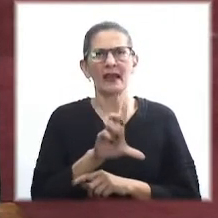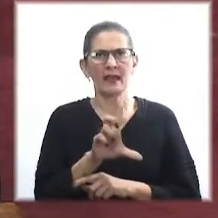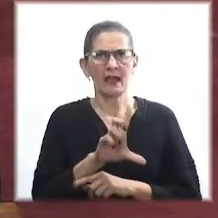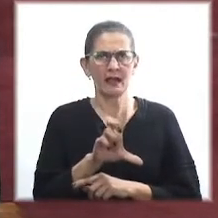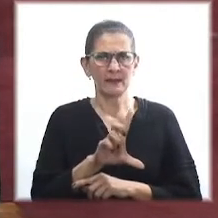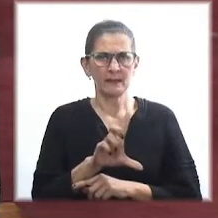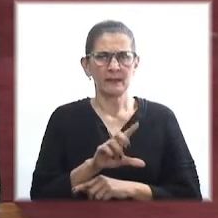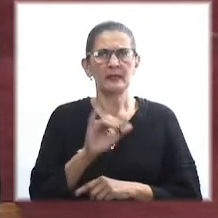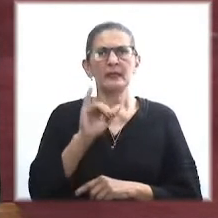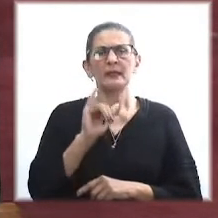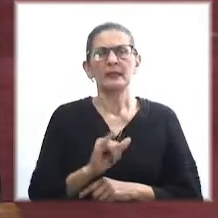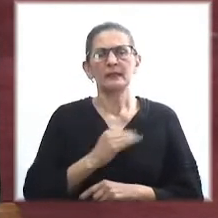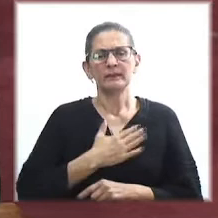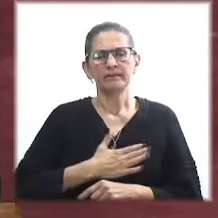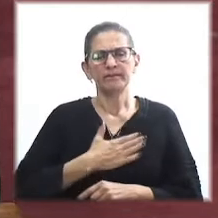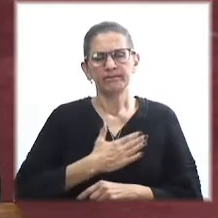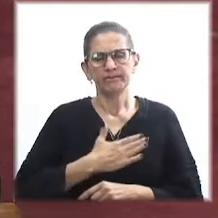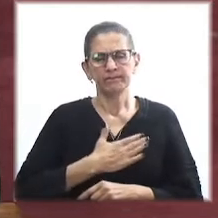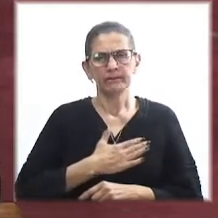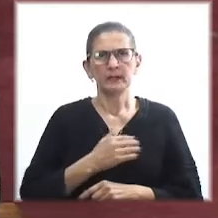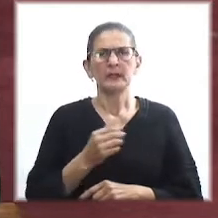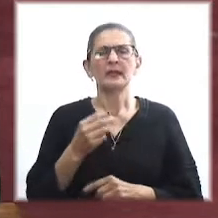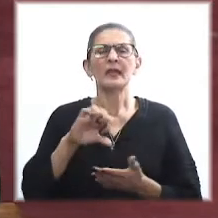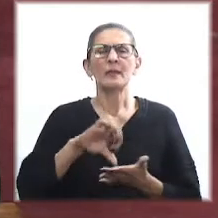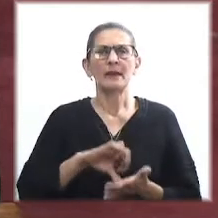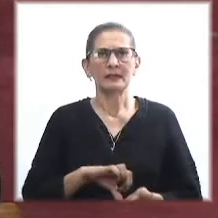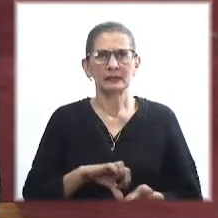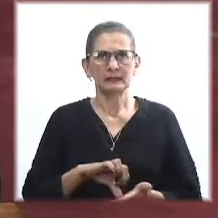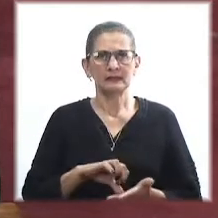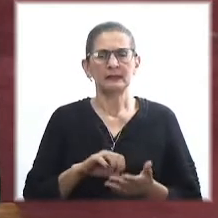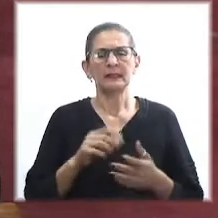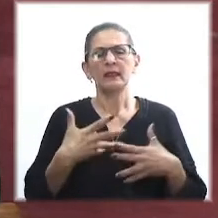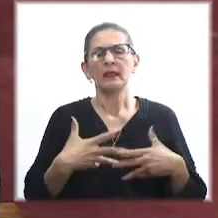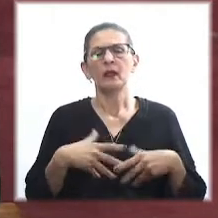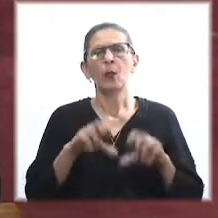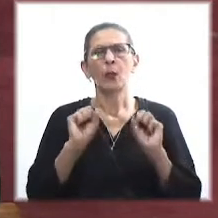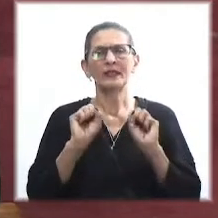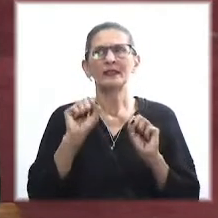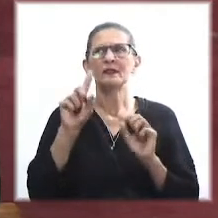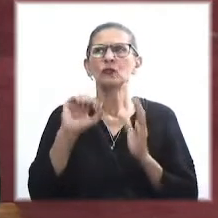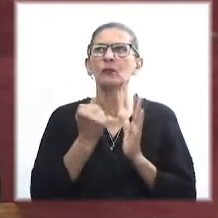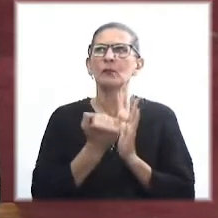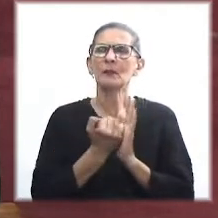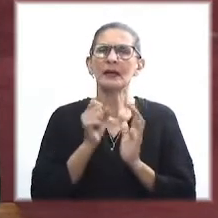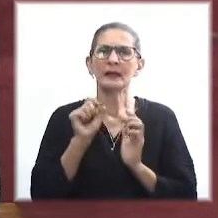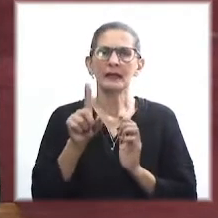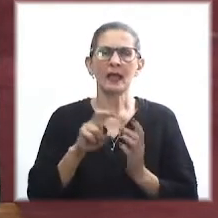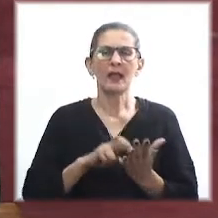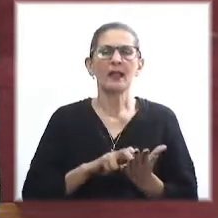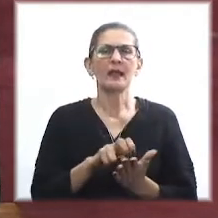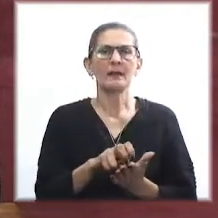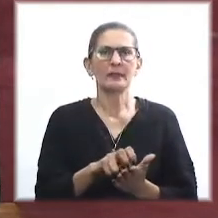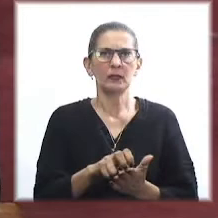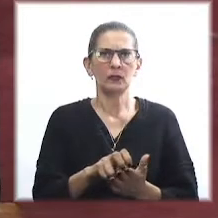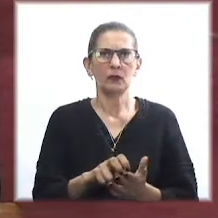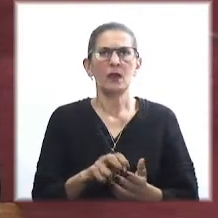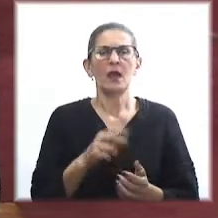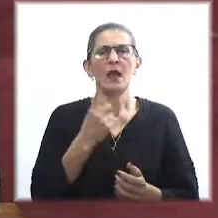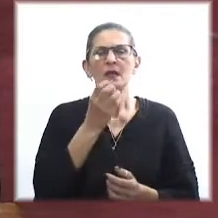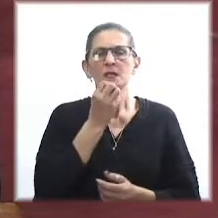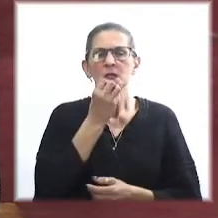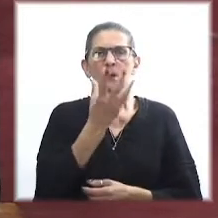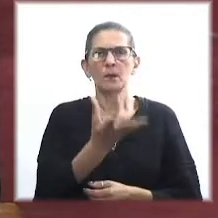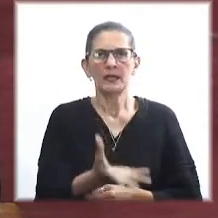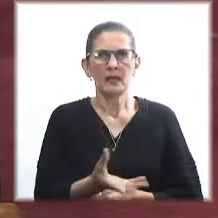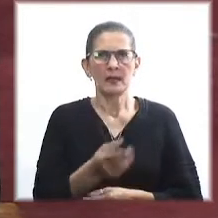Larrañaga y el deseo de que nuestro país encuentre en su huella el camino hacia un